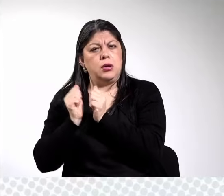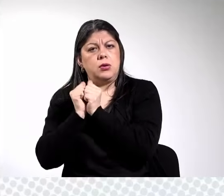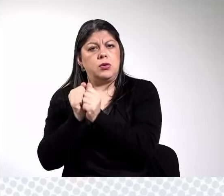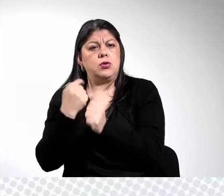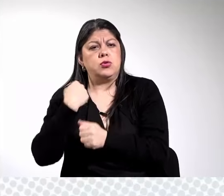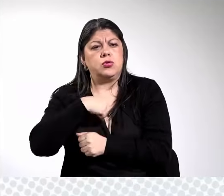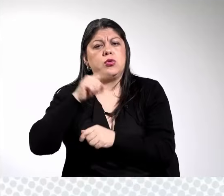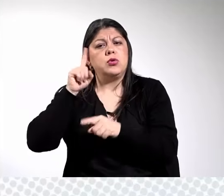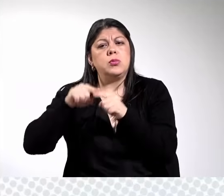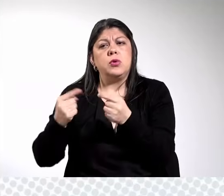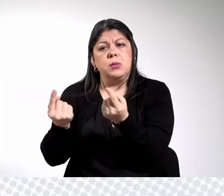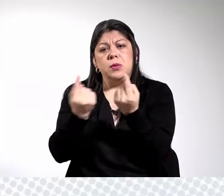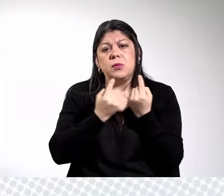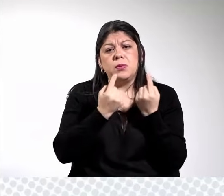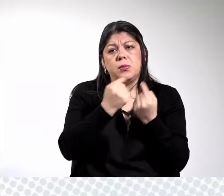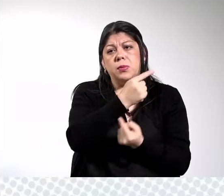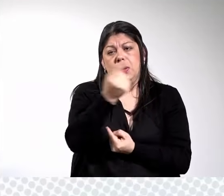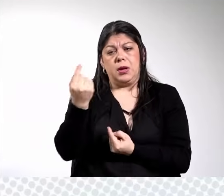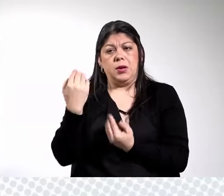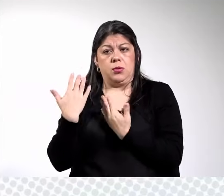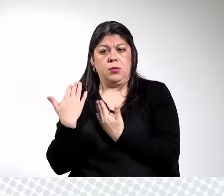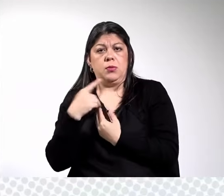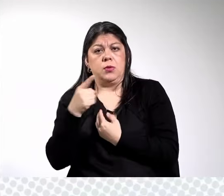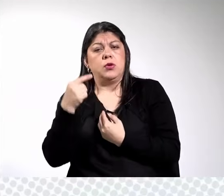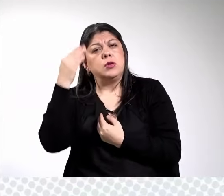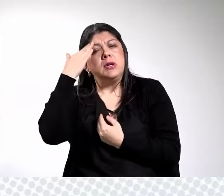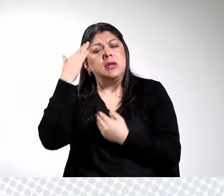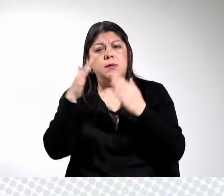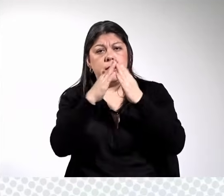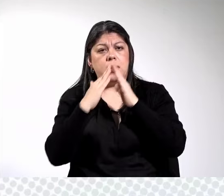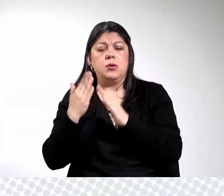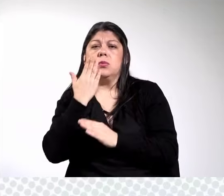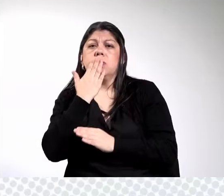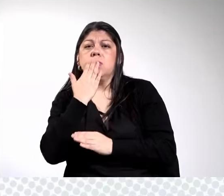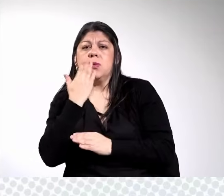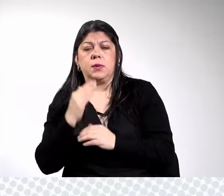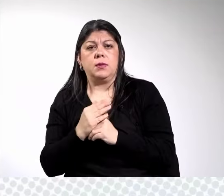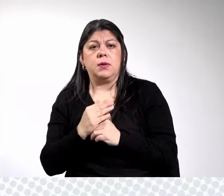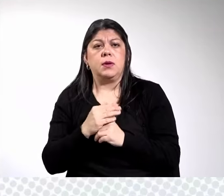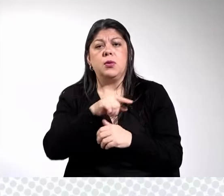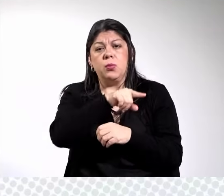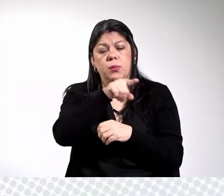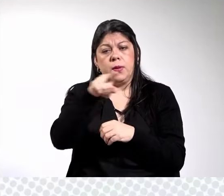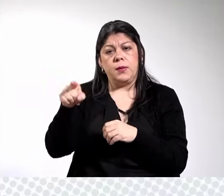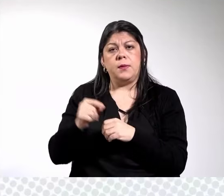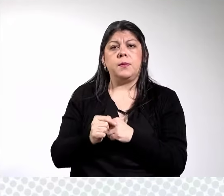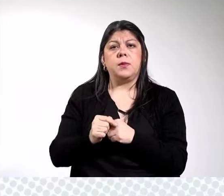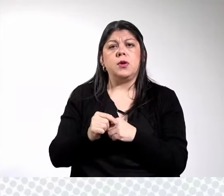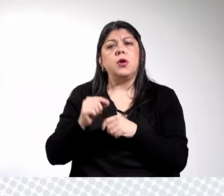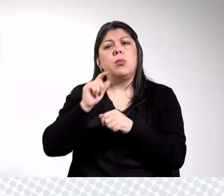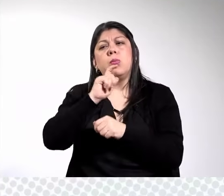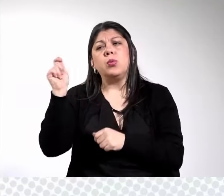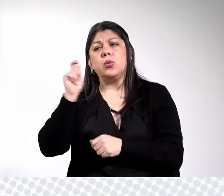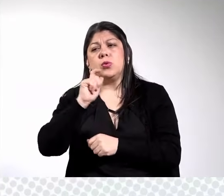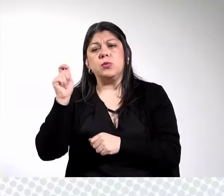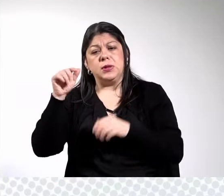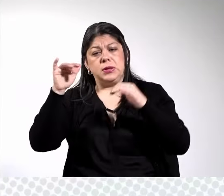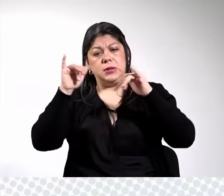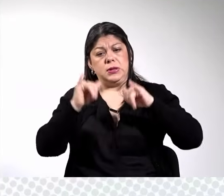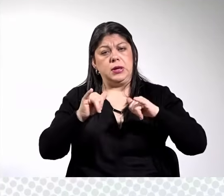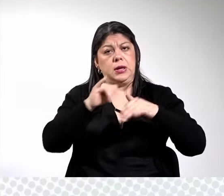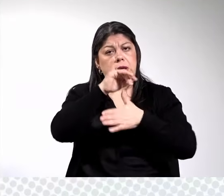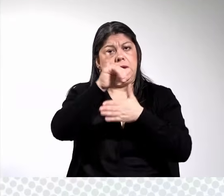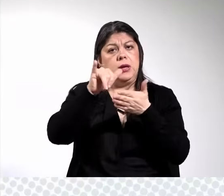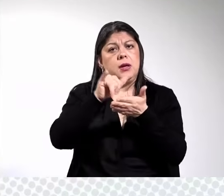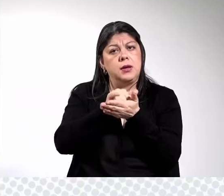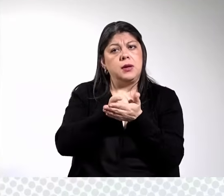que ellos sigan viniendo como... Usted sabe que los pueblos indígenas, después de cuando estuvieron muchos meses aquí en San José y no se les